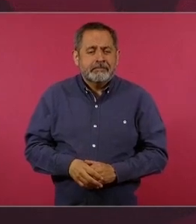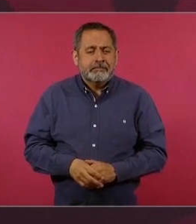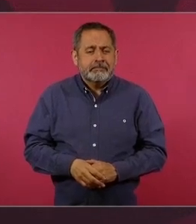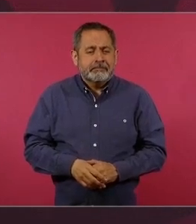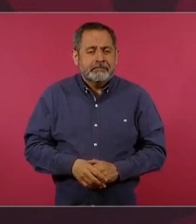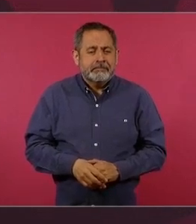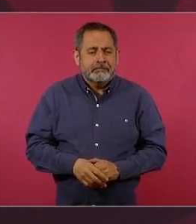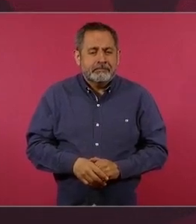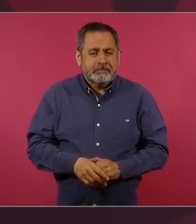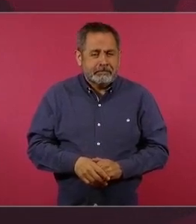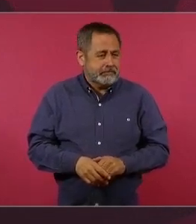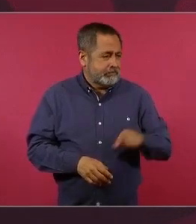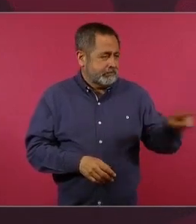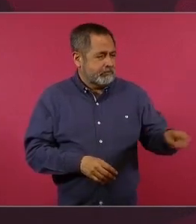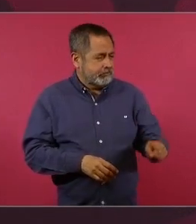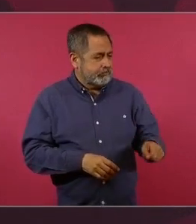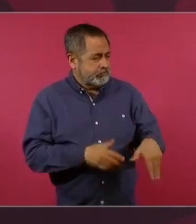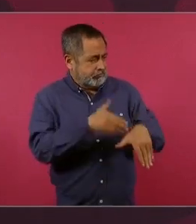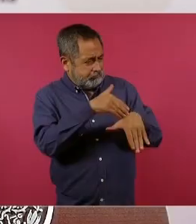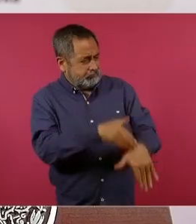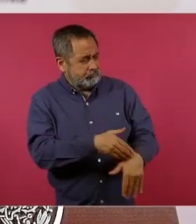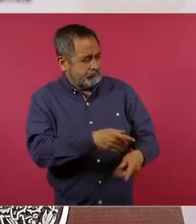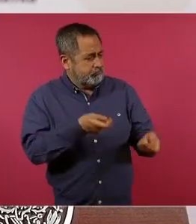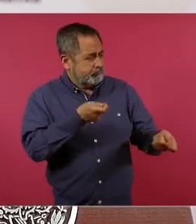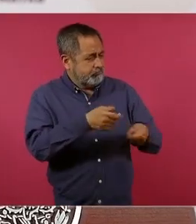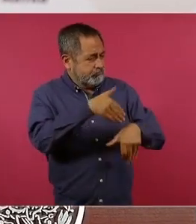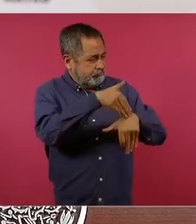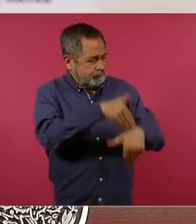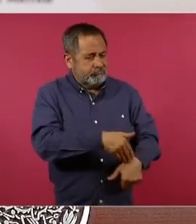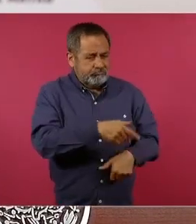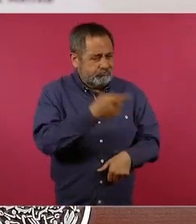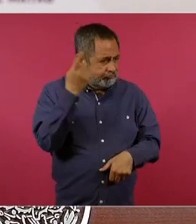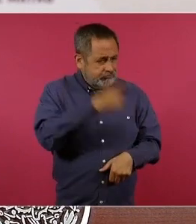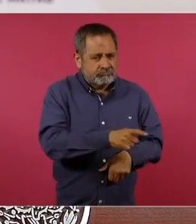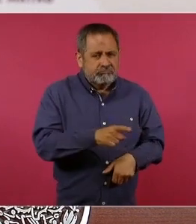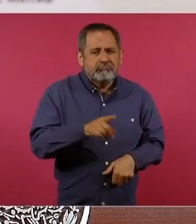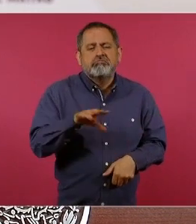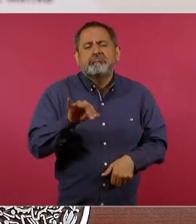tenerlos subordinados a los ministros?